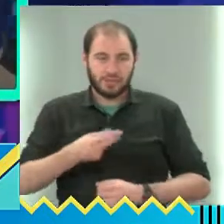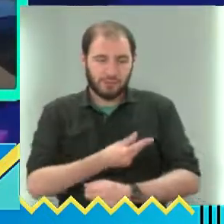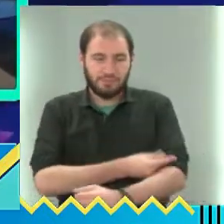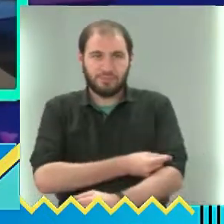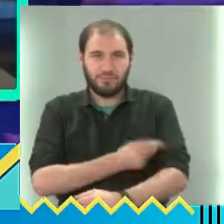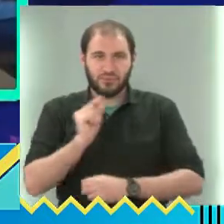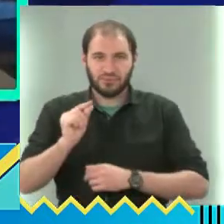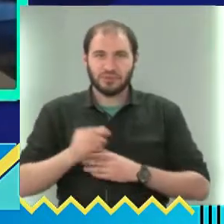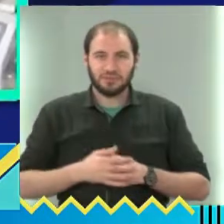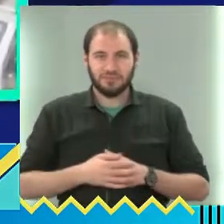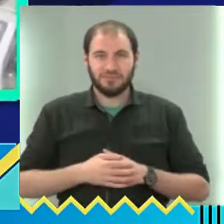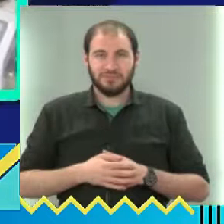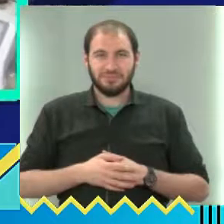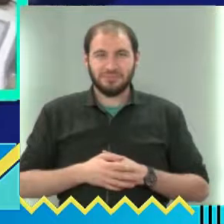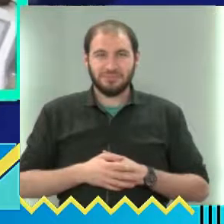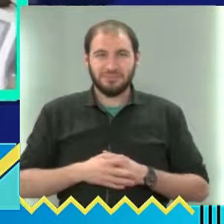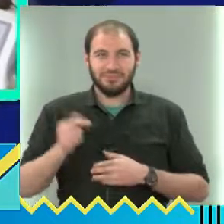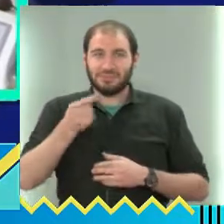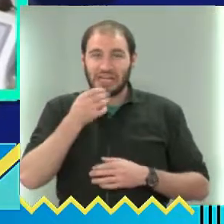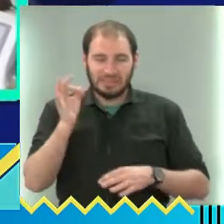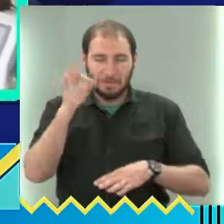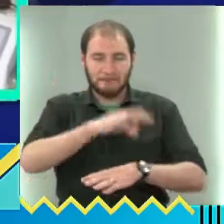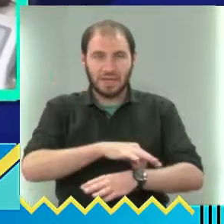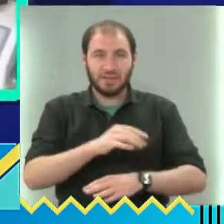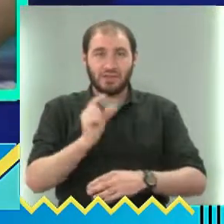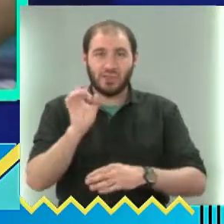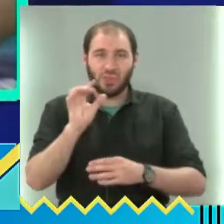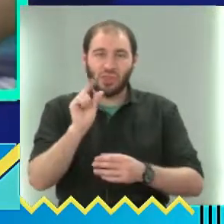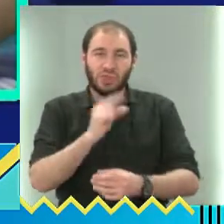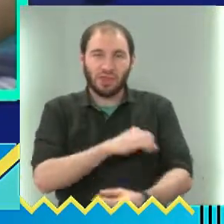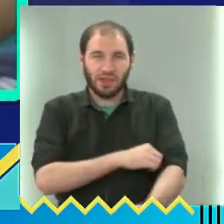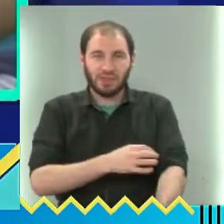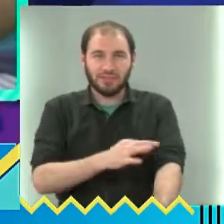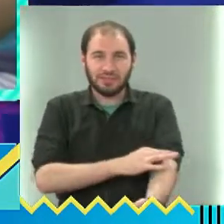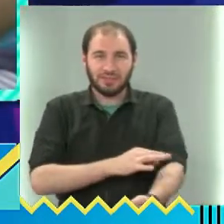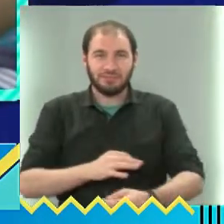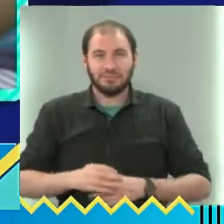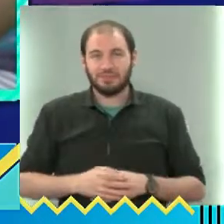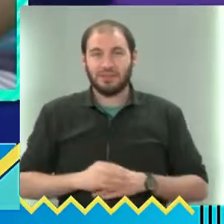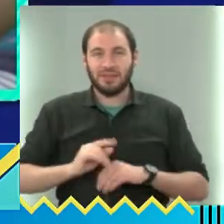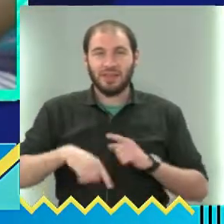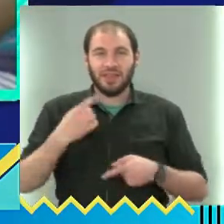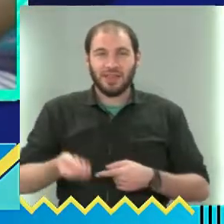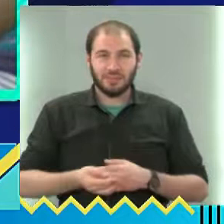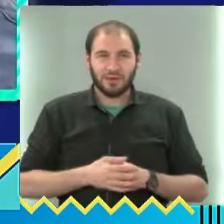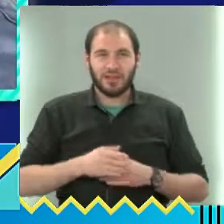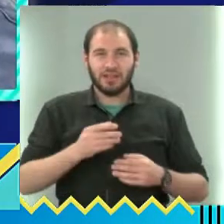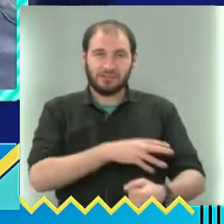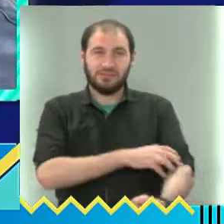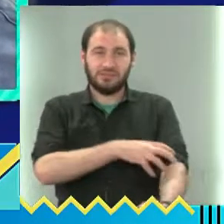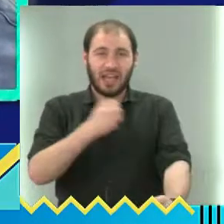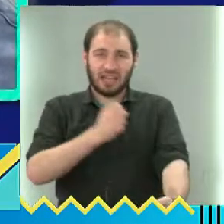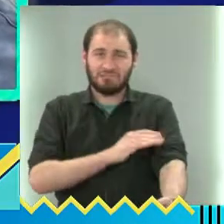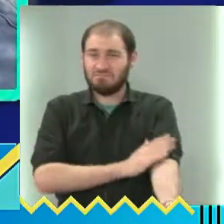el brazo, que es como una picadura de mosquito, duele solamente cuando pasa la piel. Después el procedimiento de extracción no se